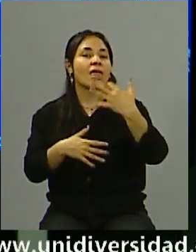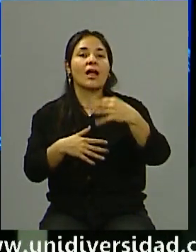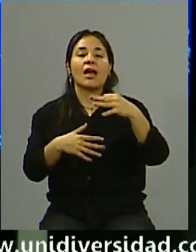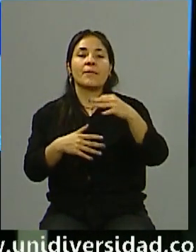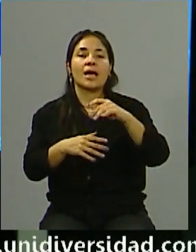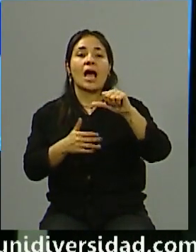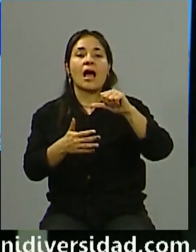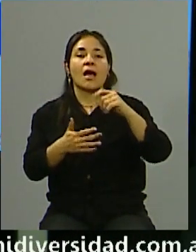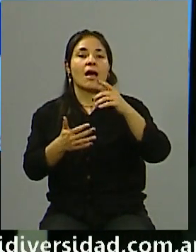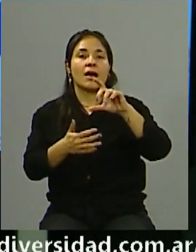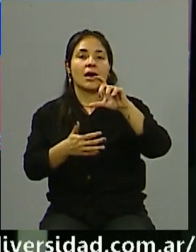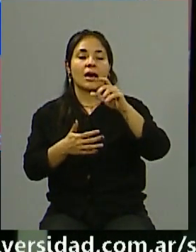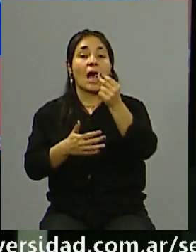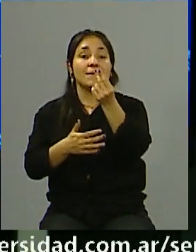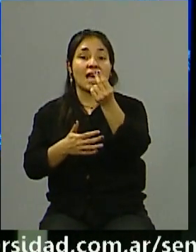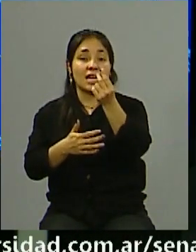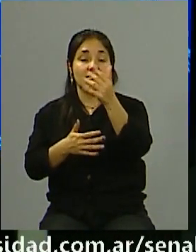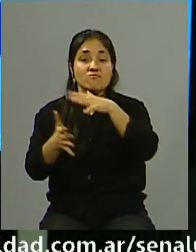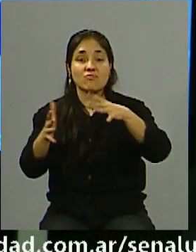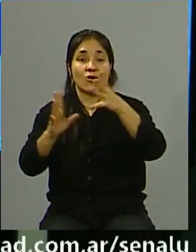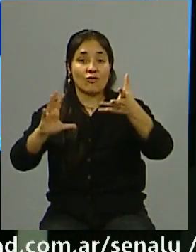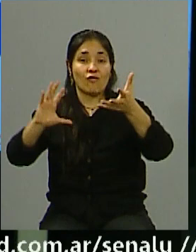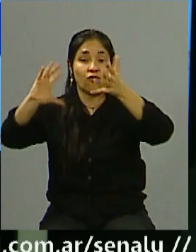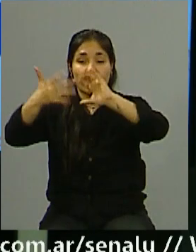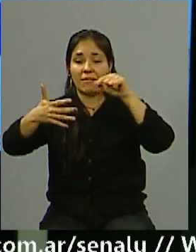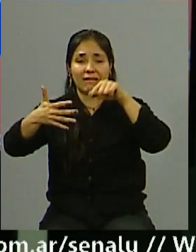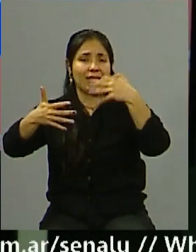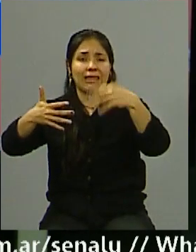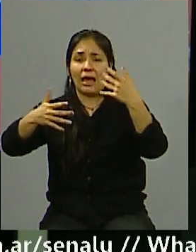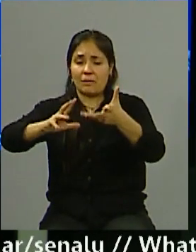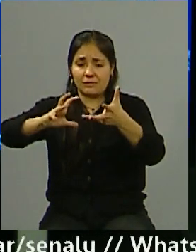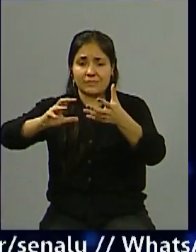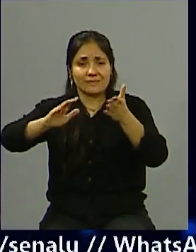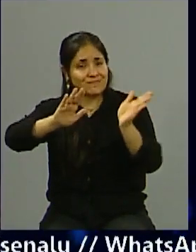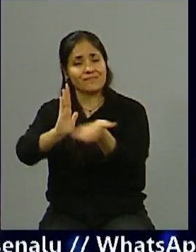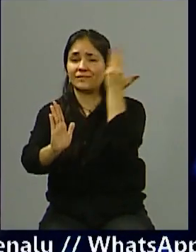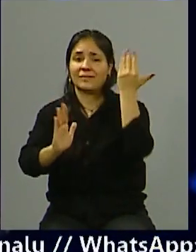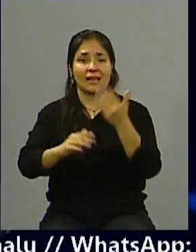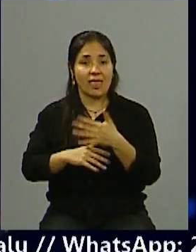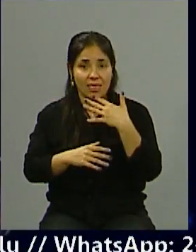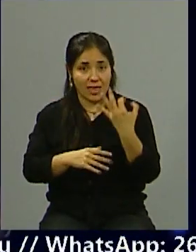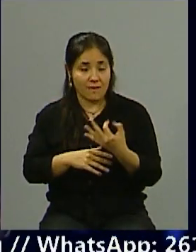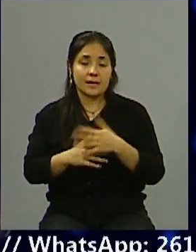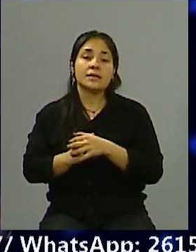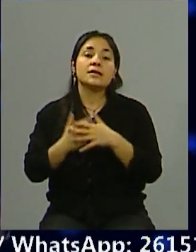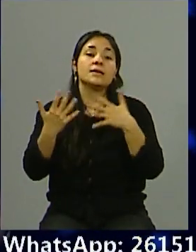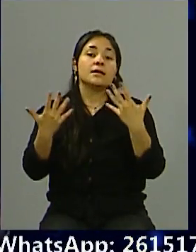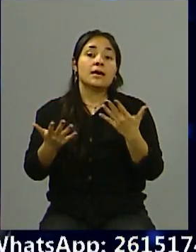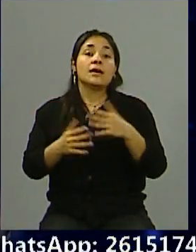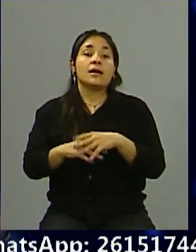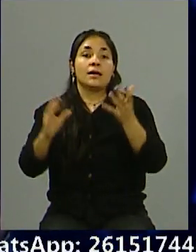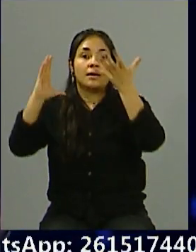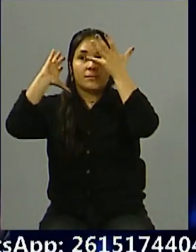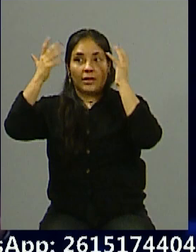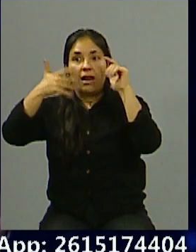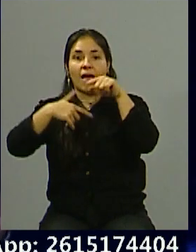sistema capitalista que nos está haciendo un serio daño. Por lo tanto, en eso entra mucho más en sintonía la discusión de Javier Milei.